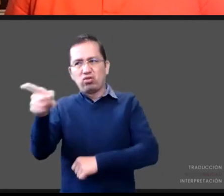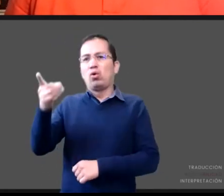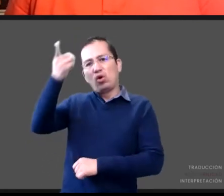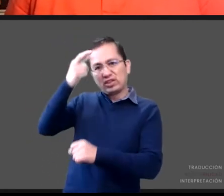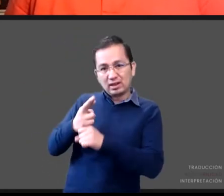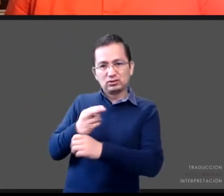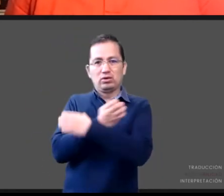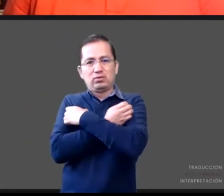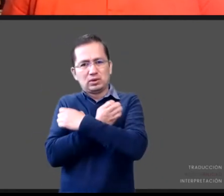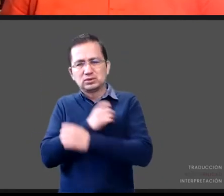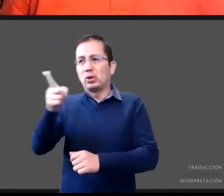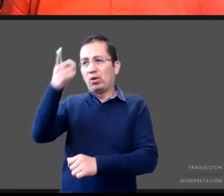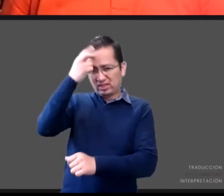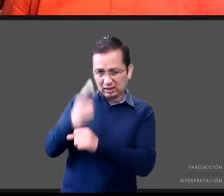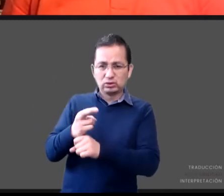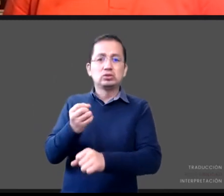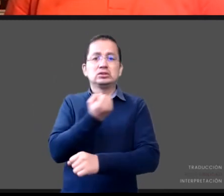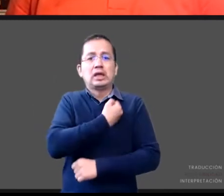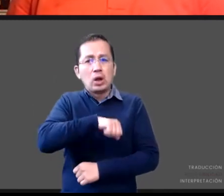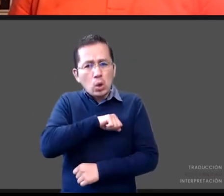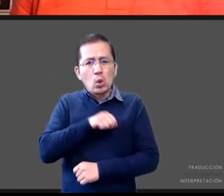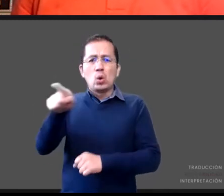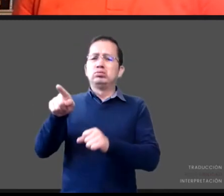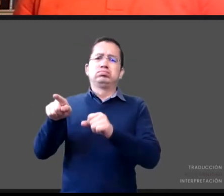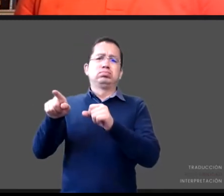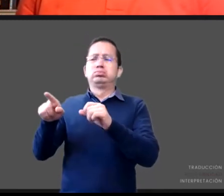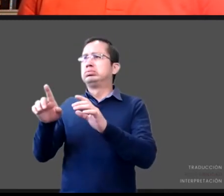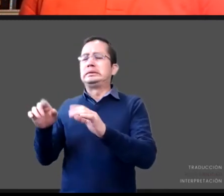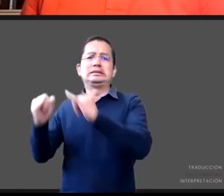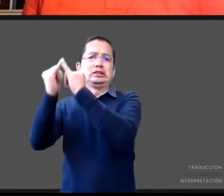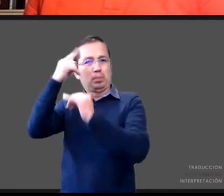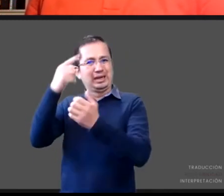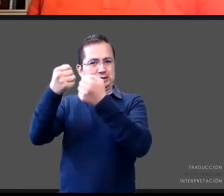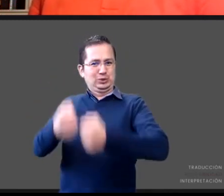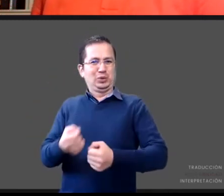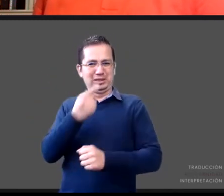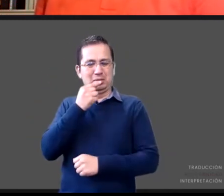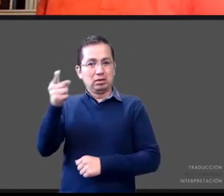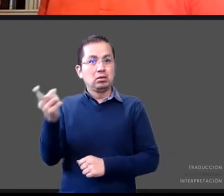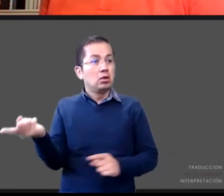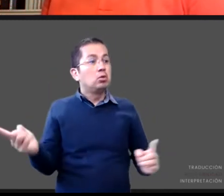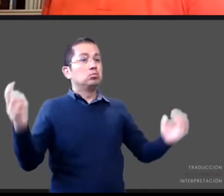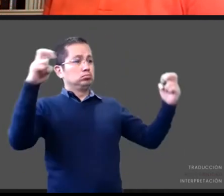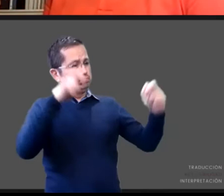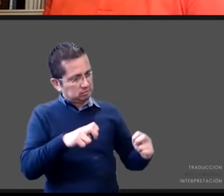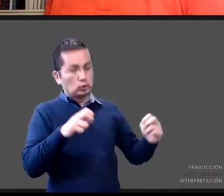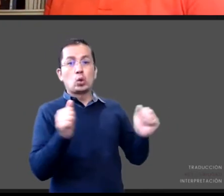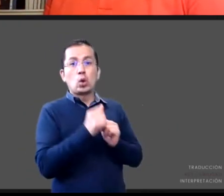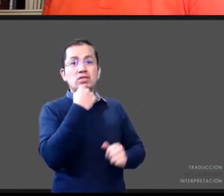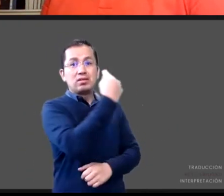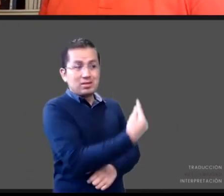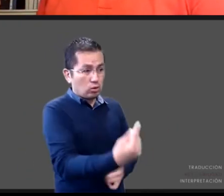educación, directores de salud, áreas de seguridad, que yo creo que, pues no hemos hecho el recuento, pero